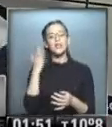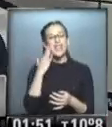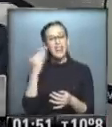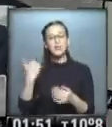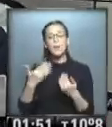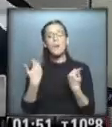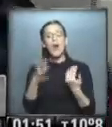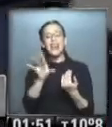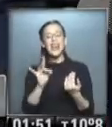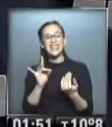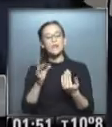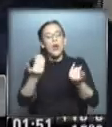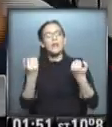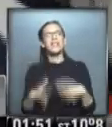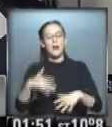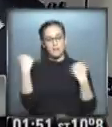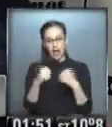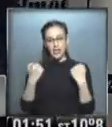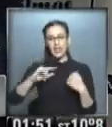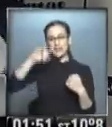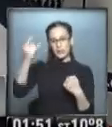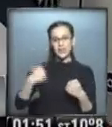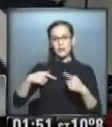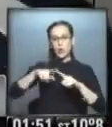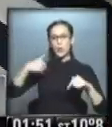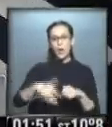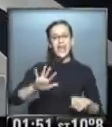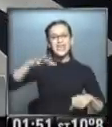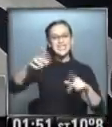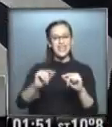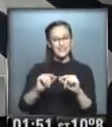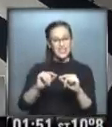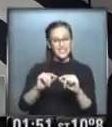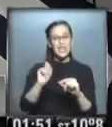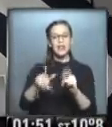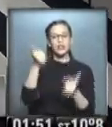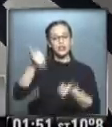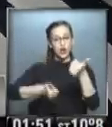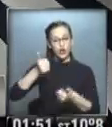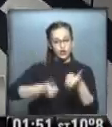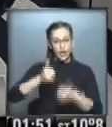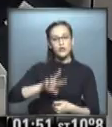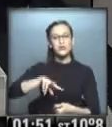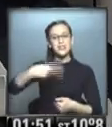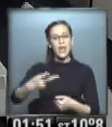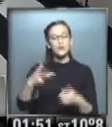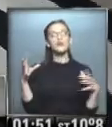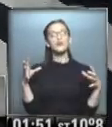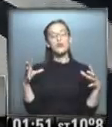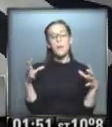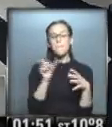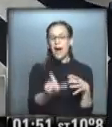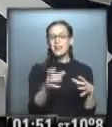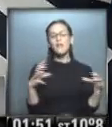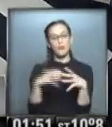podría dirigir la primera práctica de Independiente de cara a lo que será la quinta fecha del torneo de la segunda división de fútbol argentino.